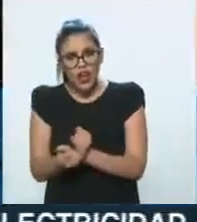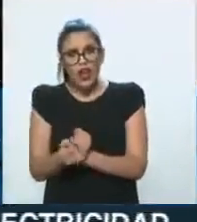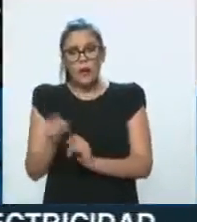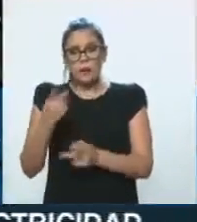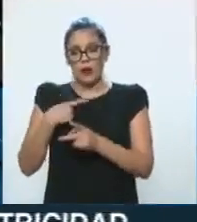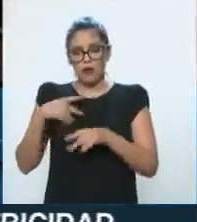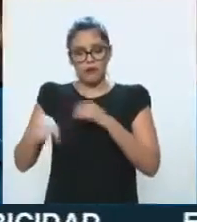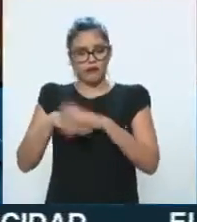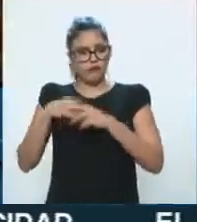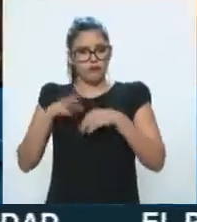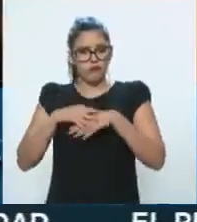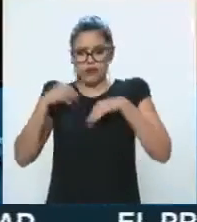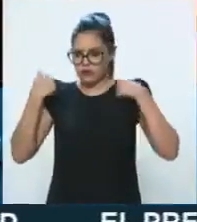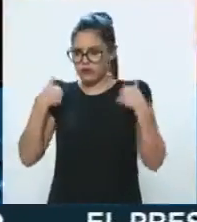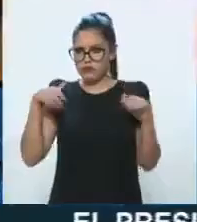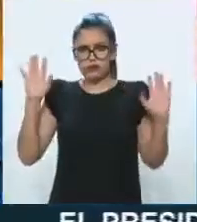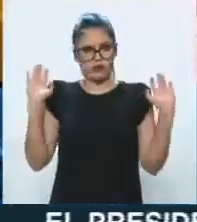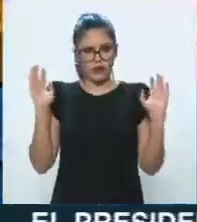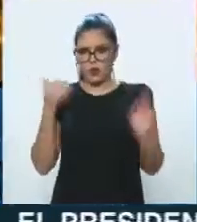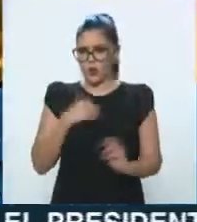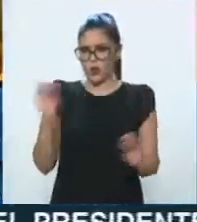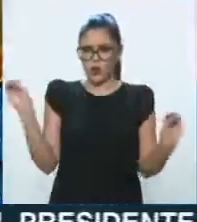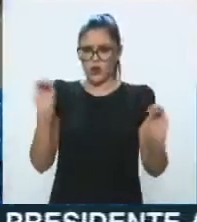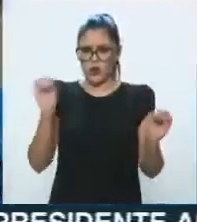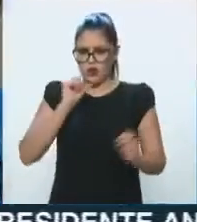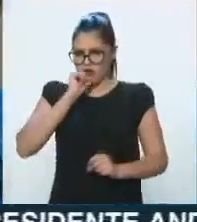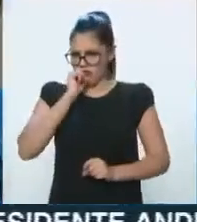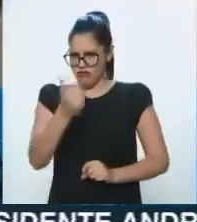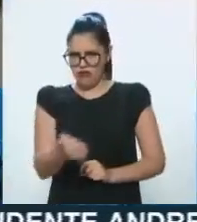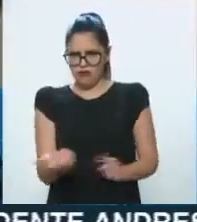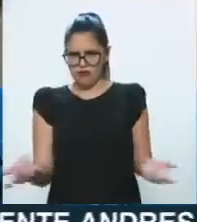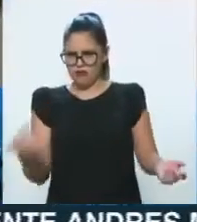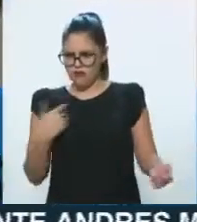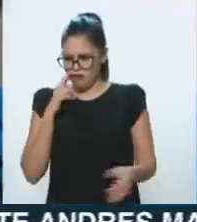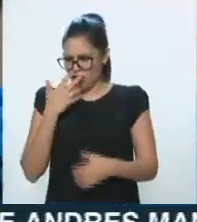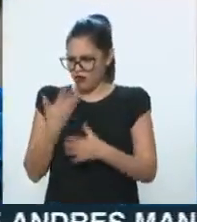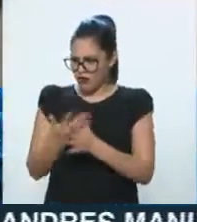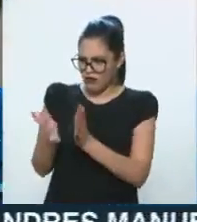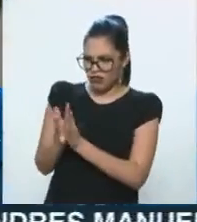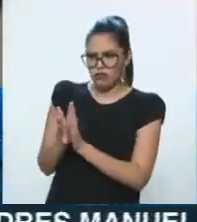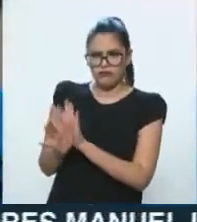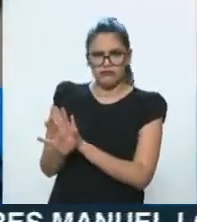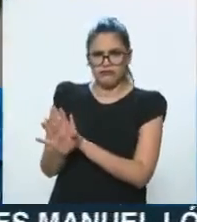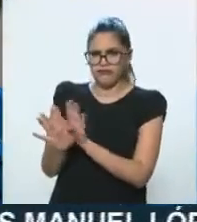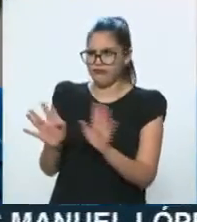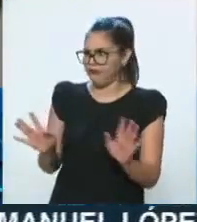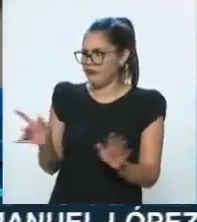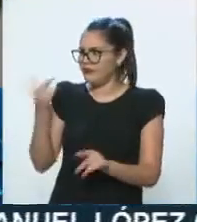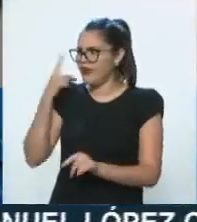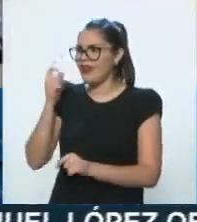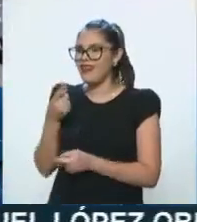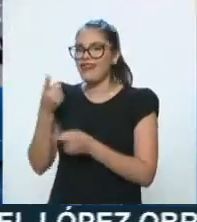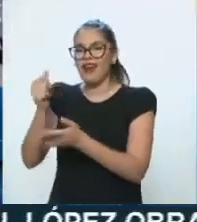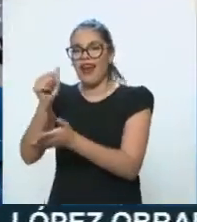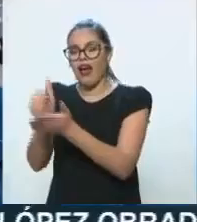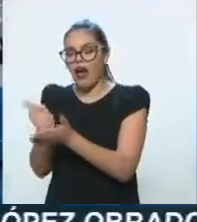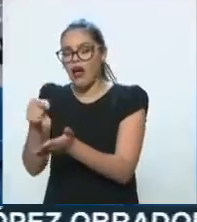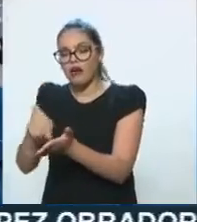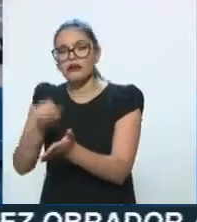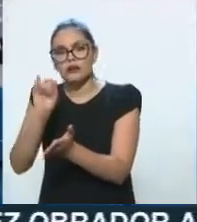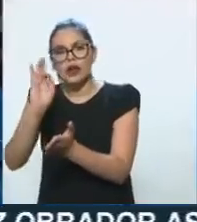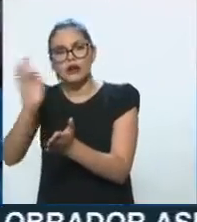lavan las manos y dicen que no tuvieron nada que ver con el acta famosa que daba permiso para esas